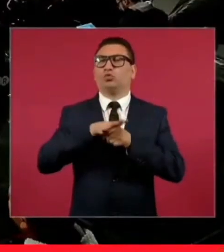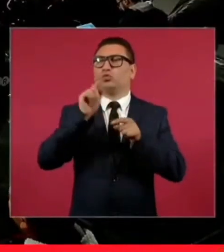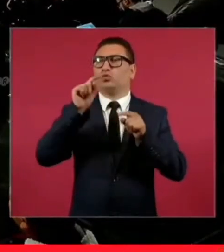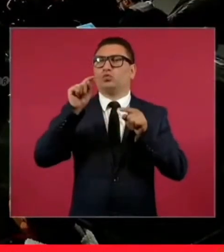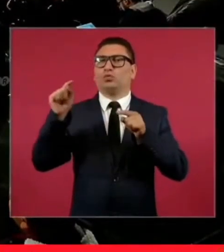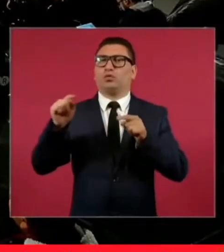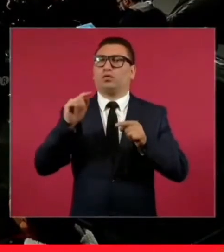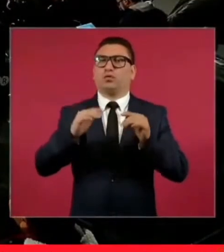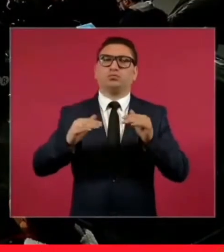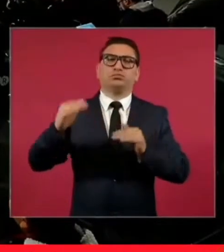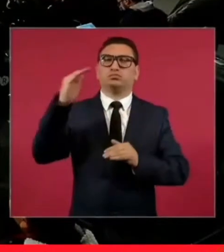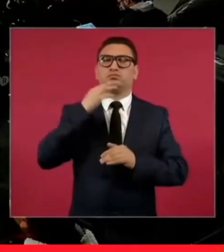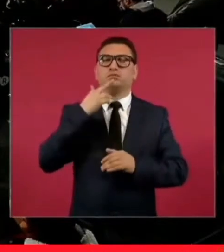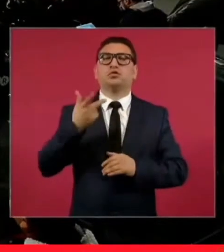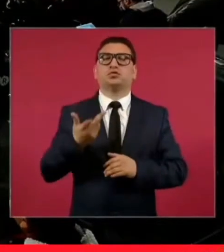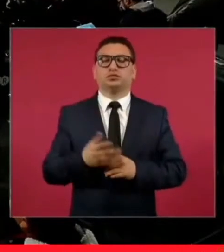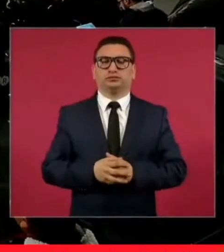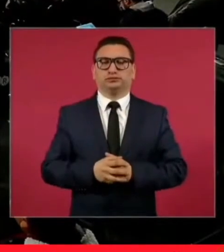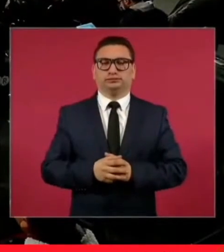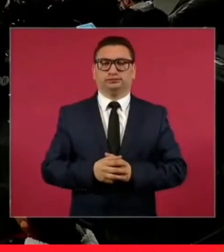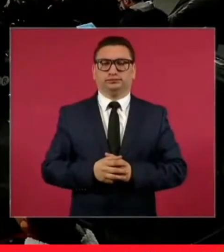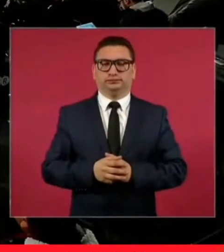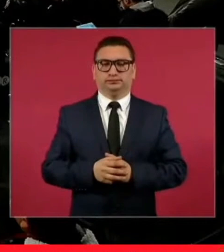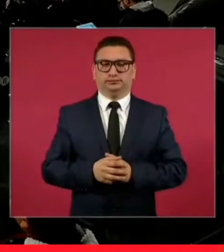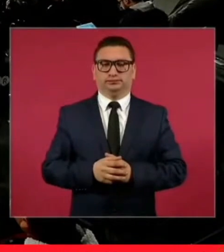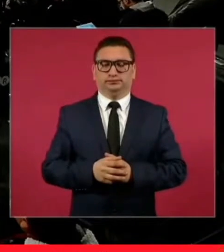están mejor que nosotros.